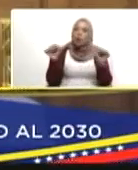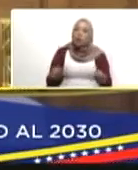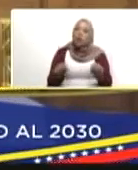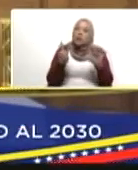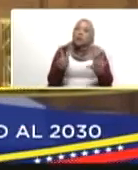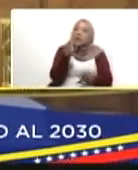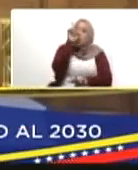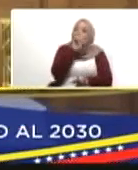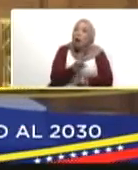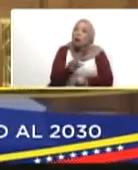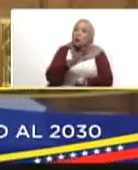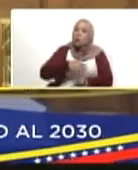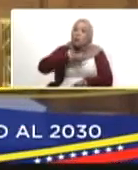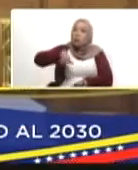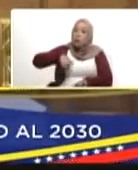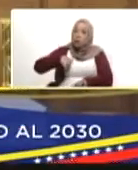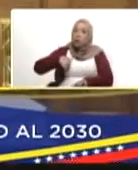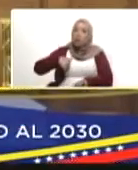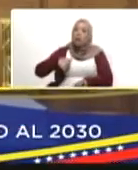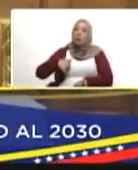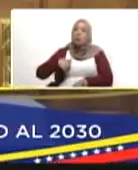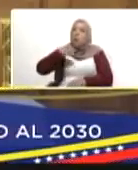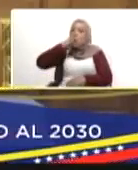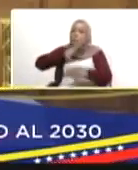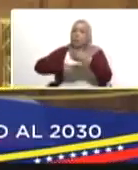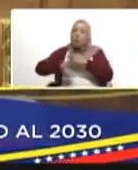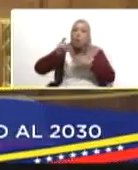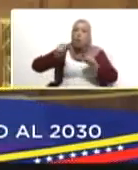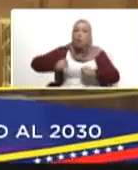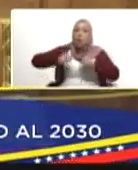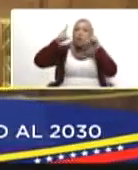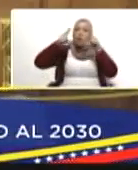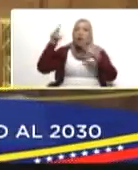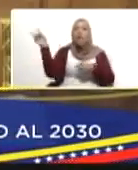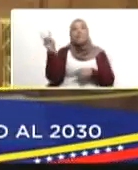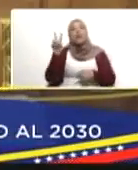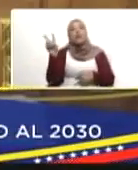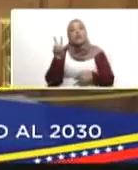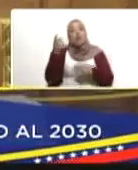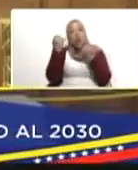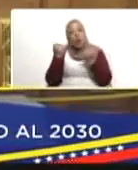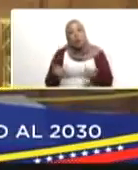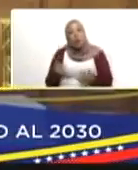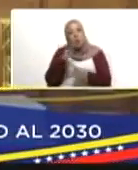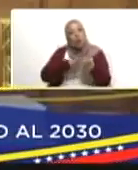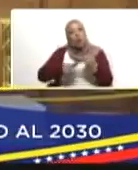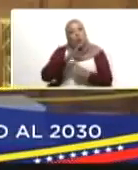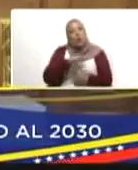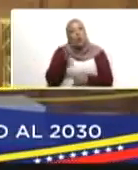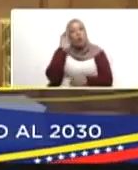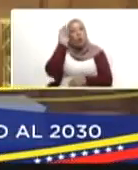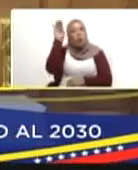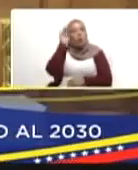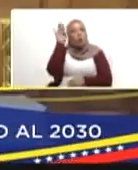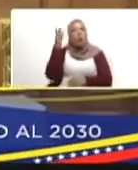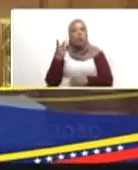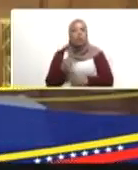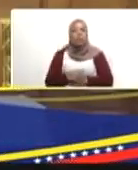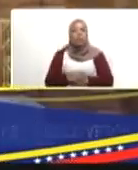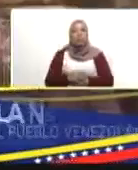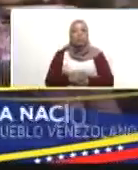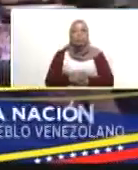años podemos nosotros hacer un milagro económico de la Venezuela actual de aquí con vista al